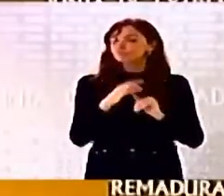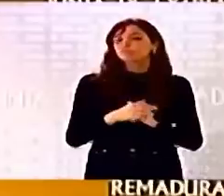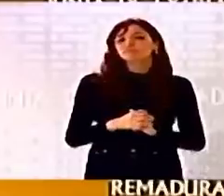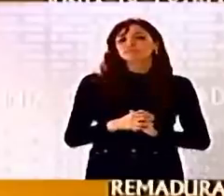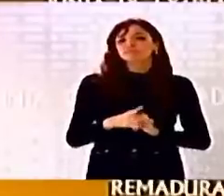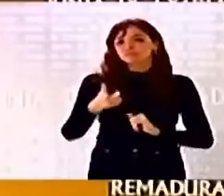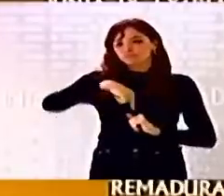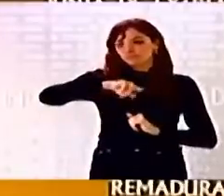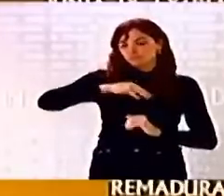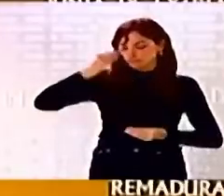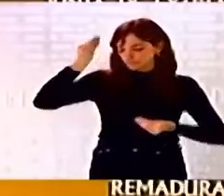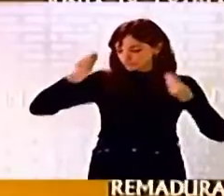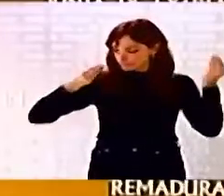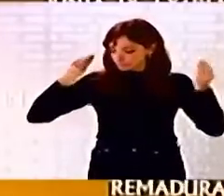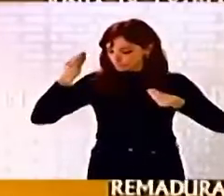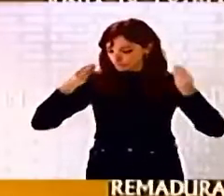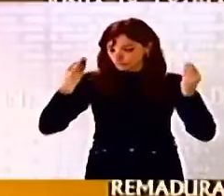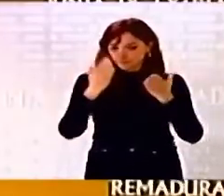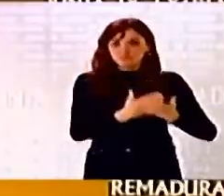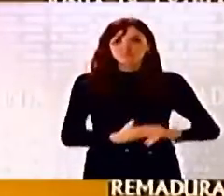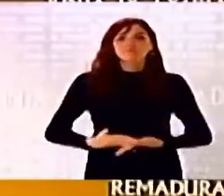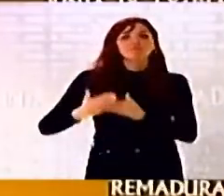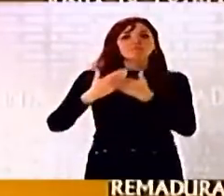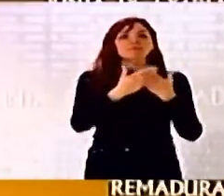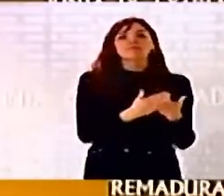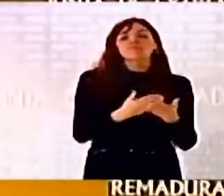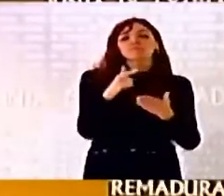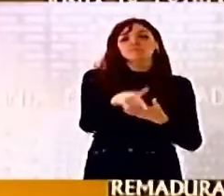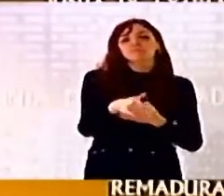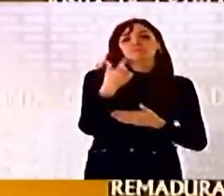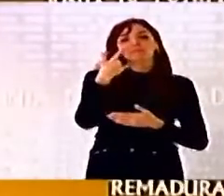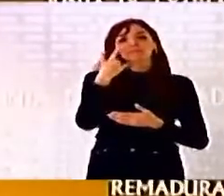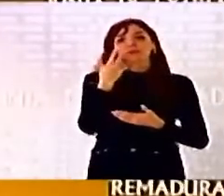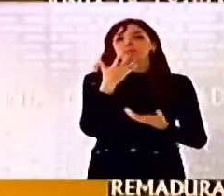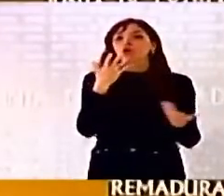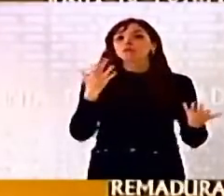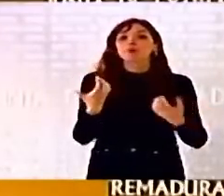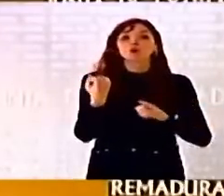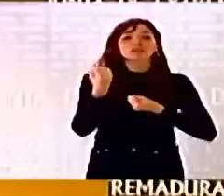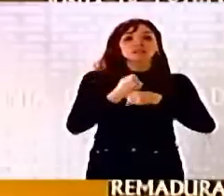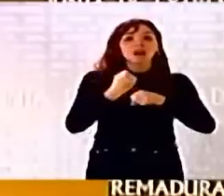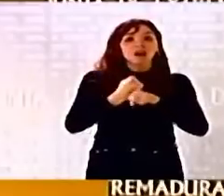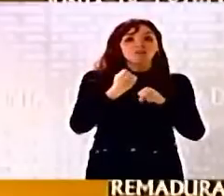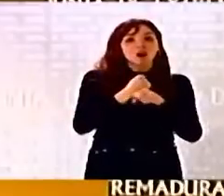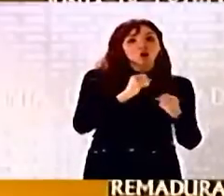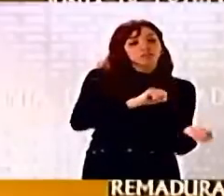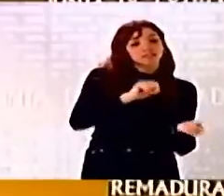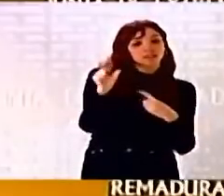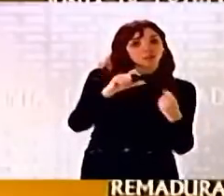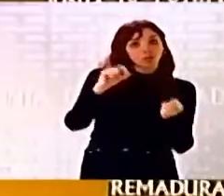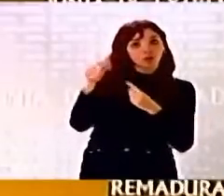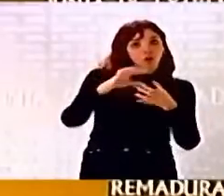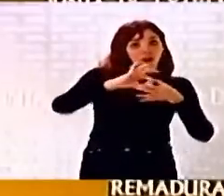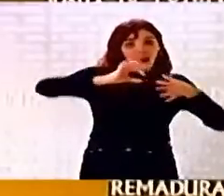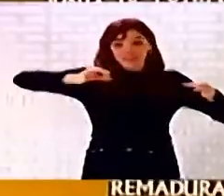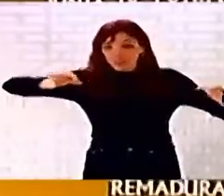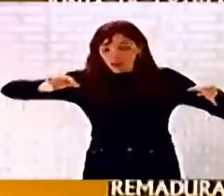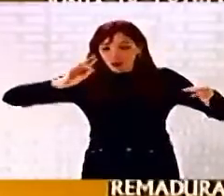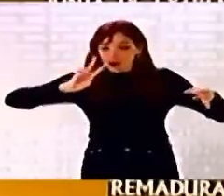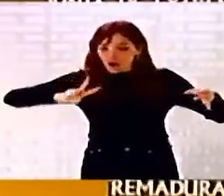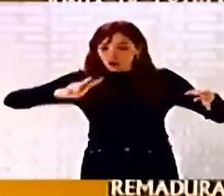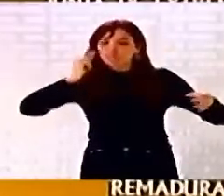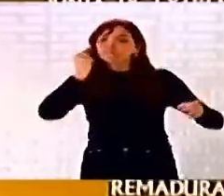ciertas interrelaciones en los canales de valor, en las cadenas de distribución y, por tanto, hemos considerado